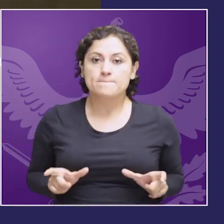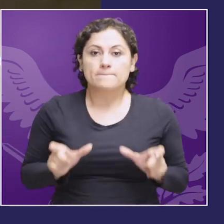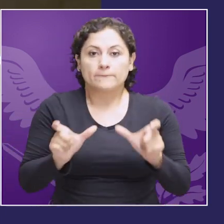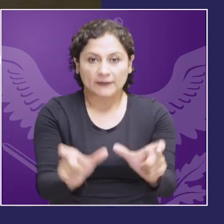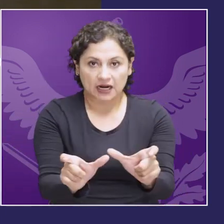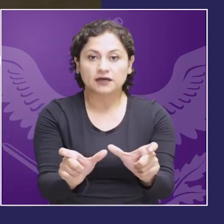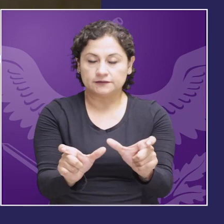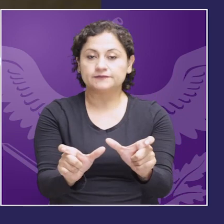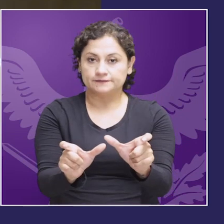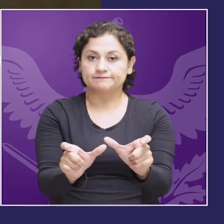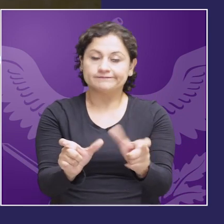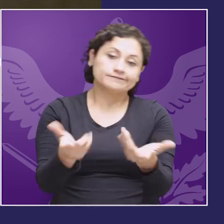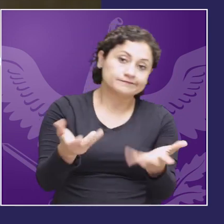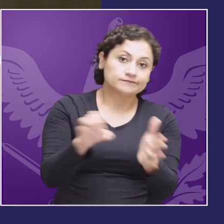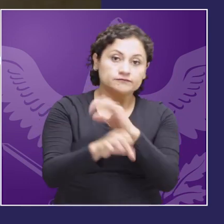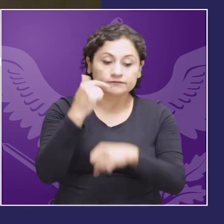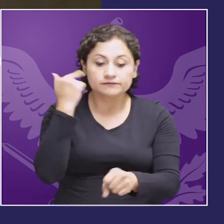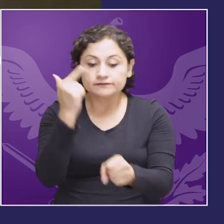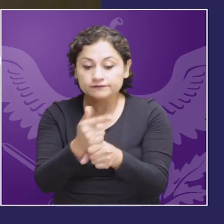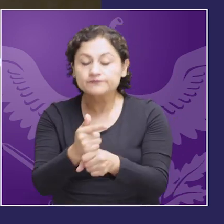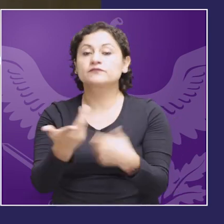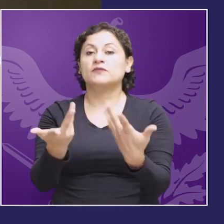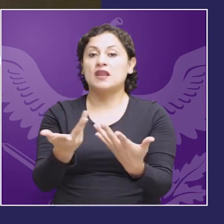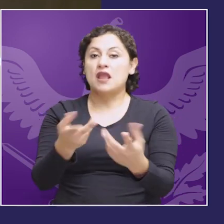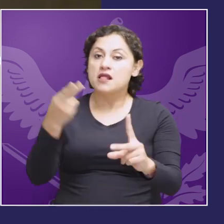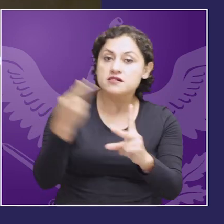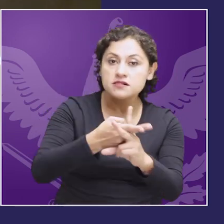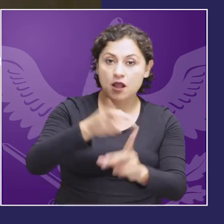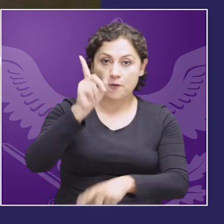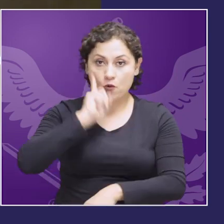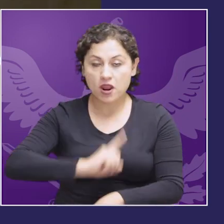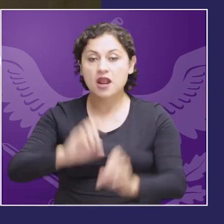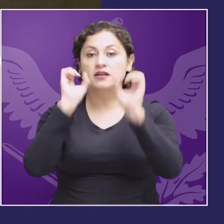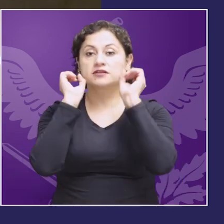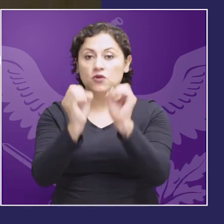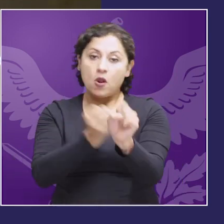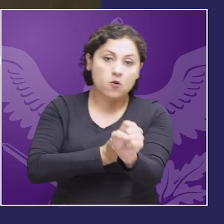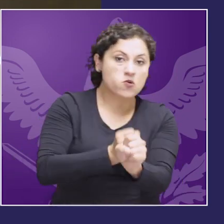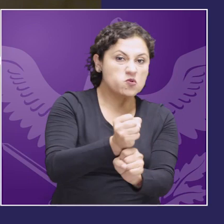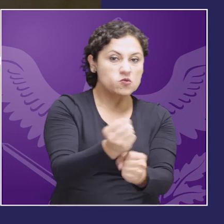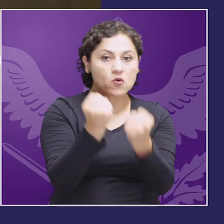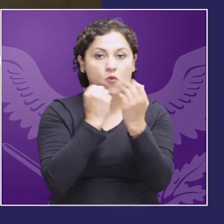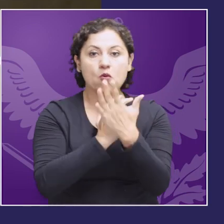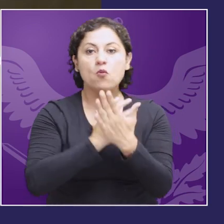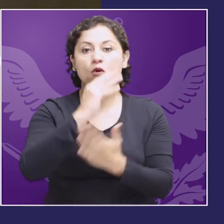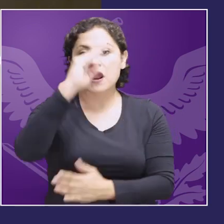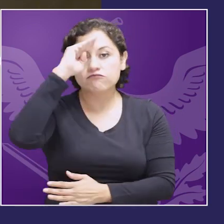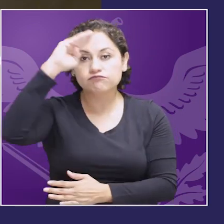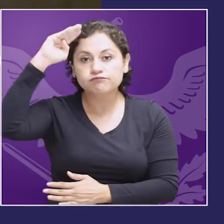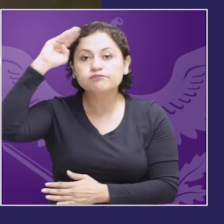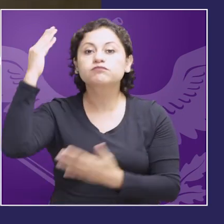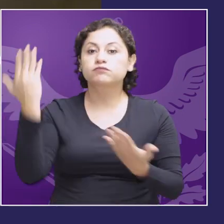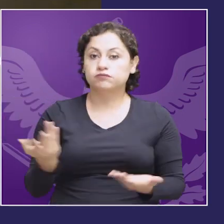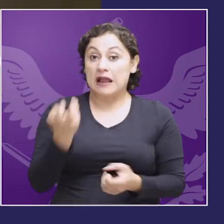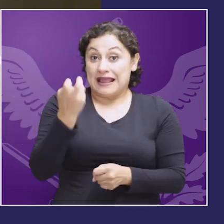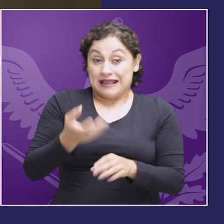región determinada del país hay condiciones de violencia extremas, condiciones de violencia feminicida. Y